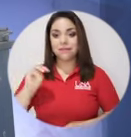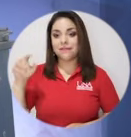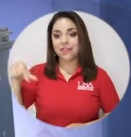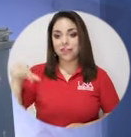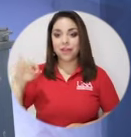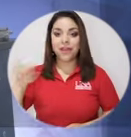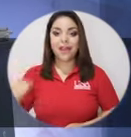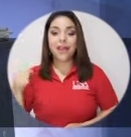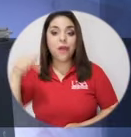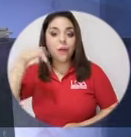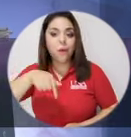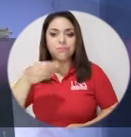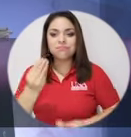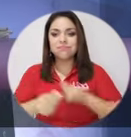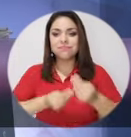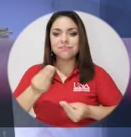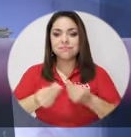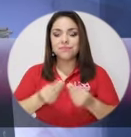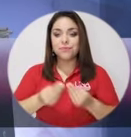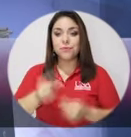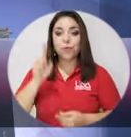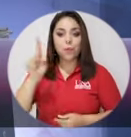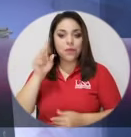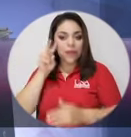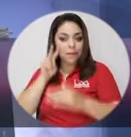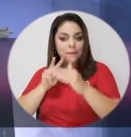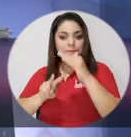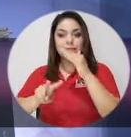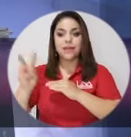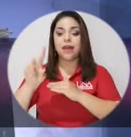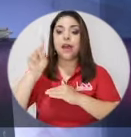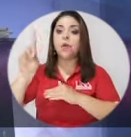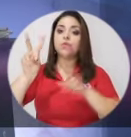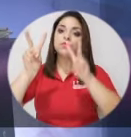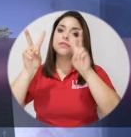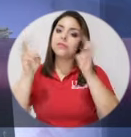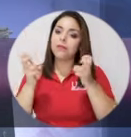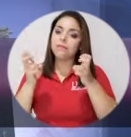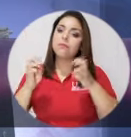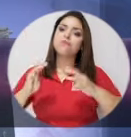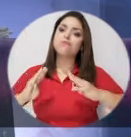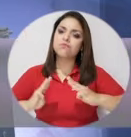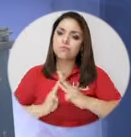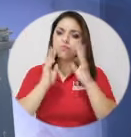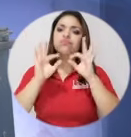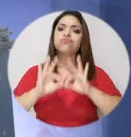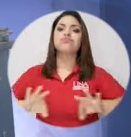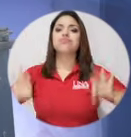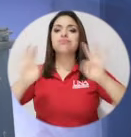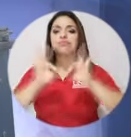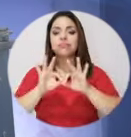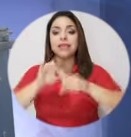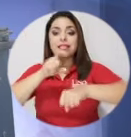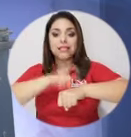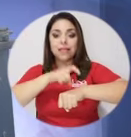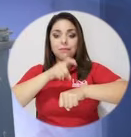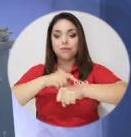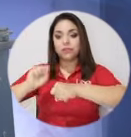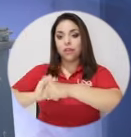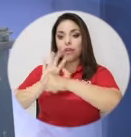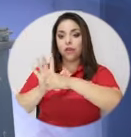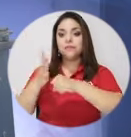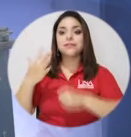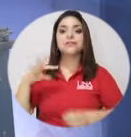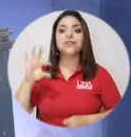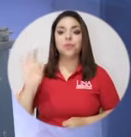esta oportunidad le vamos a dar una mirada a un tema muy importante en tiempos de